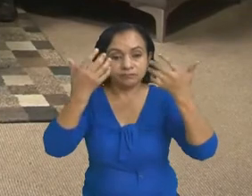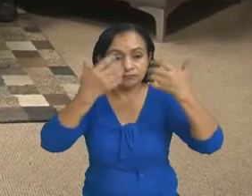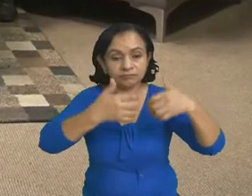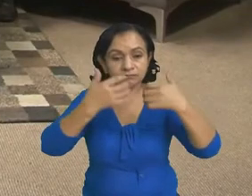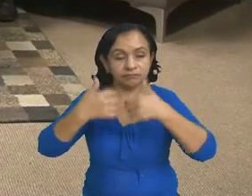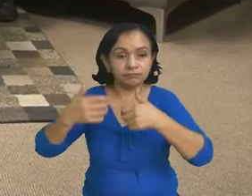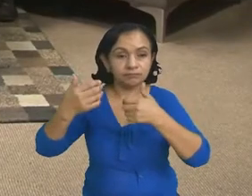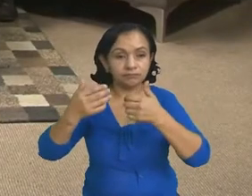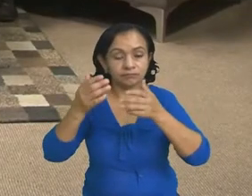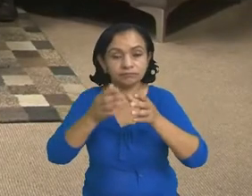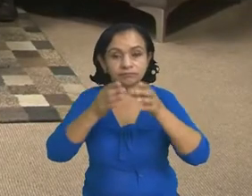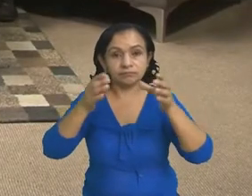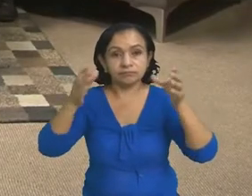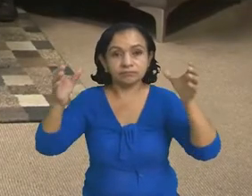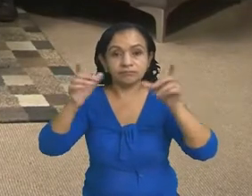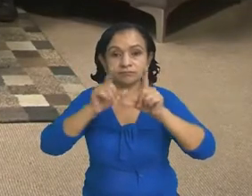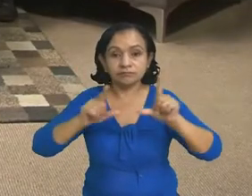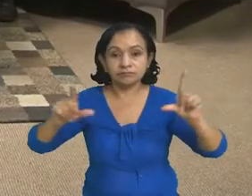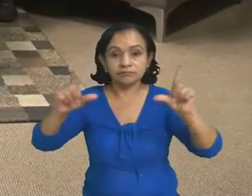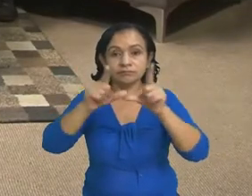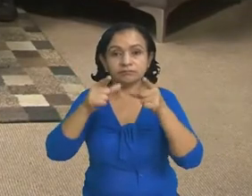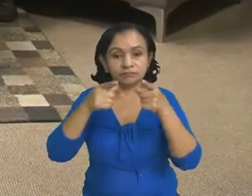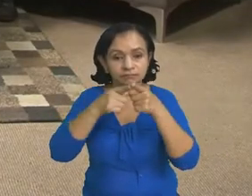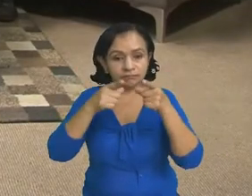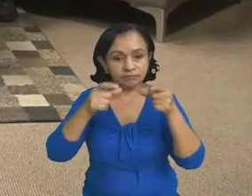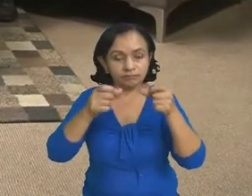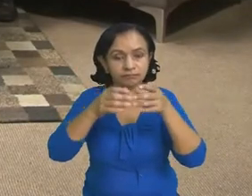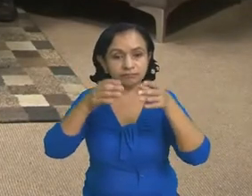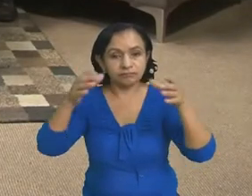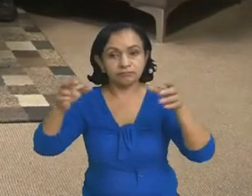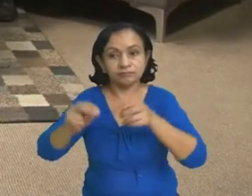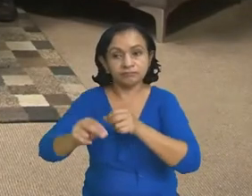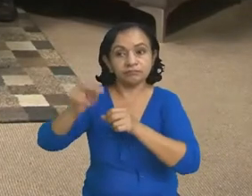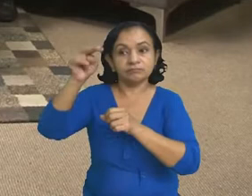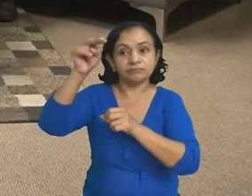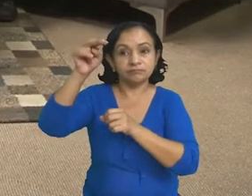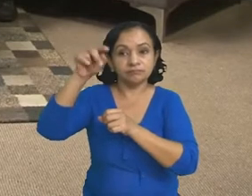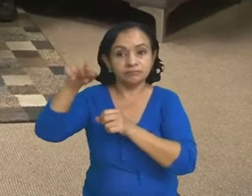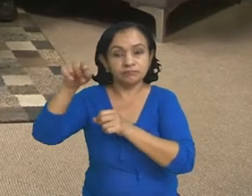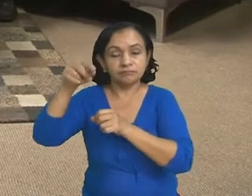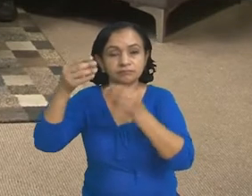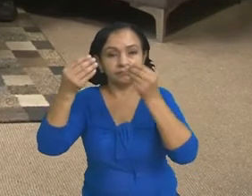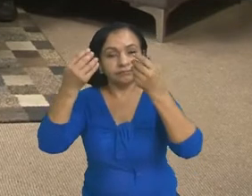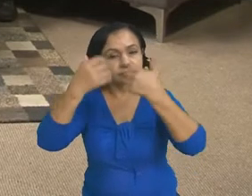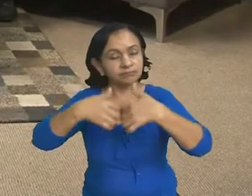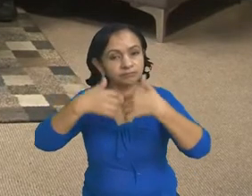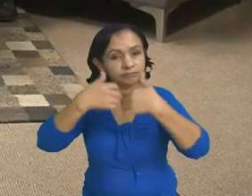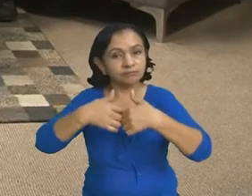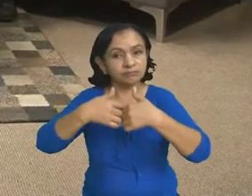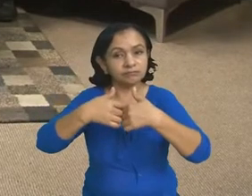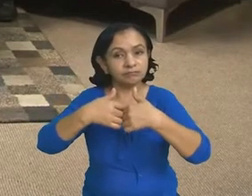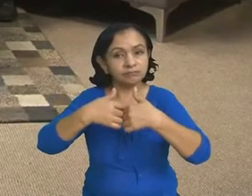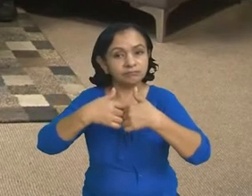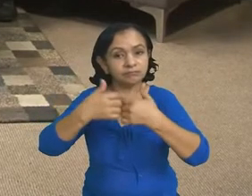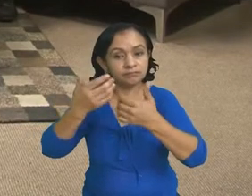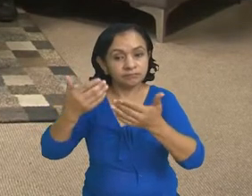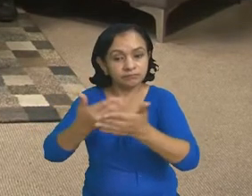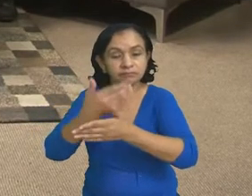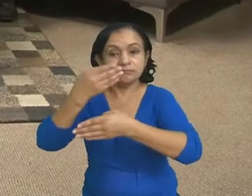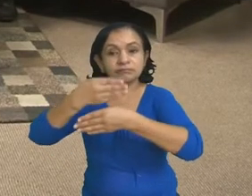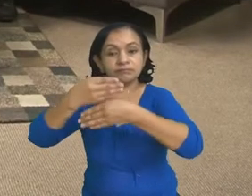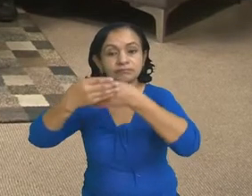que están creciendo en ese sector, pues Managua también está creciendo bastante en ese lado, hay muchas empresas que se han... Y para